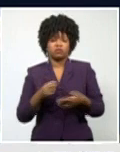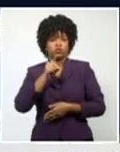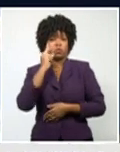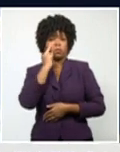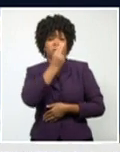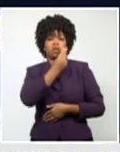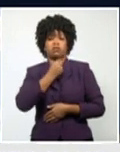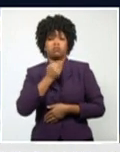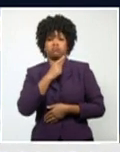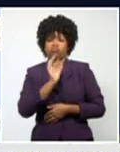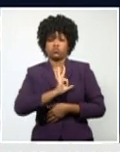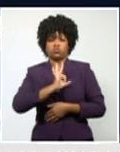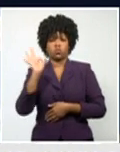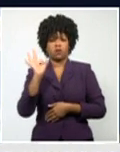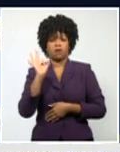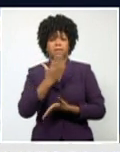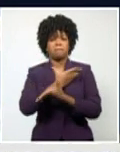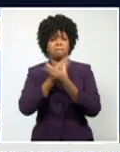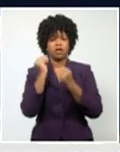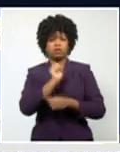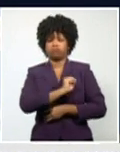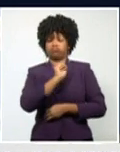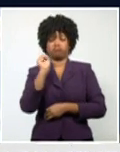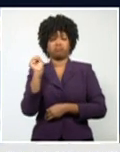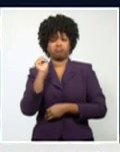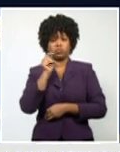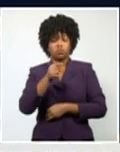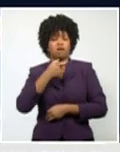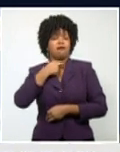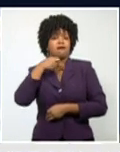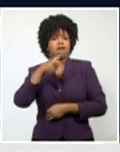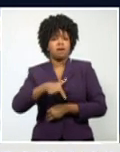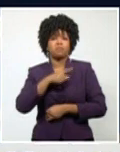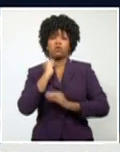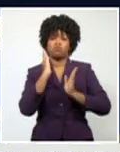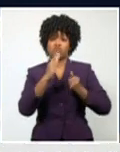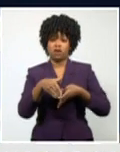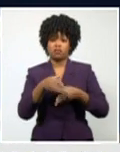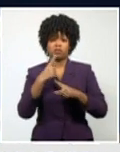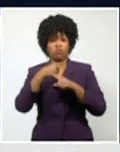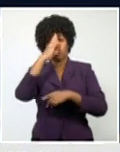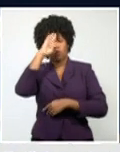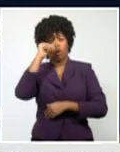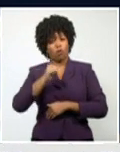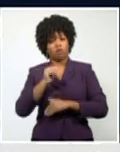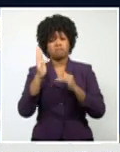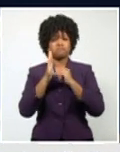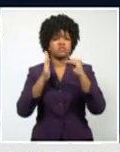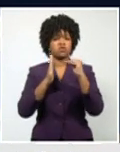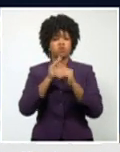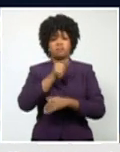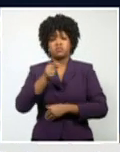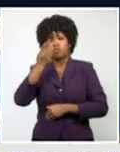día que caíste en Dos Ríos, y por ustedes, por su ejemplo, por su muerte, hoy hay millones de cubanos